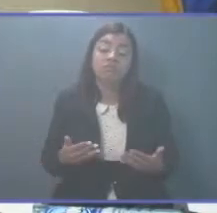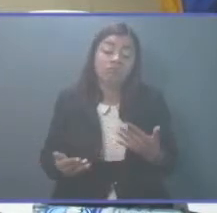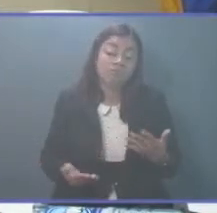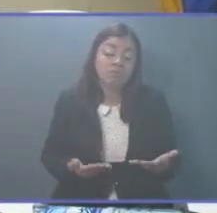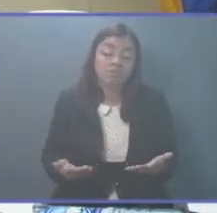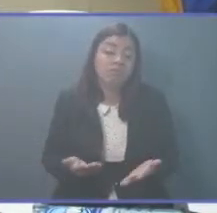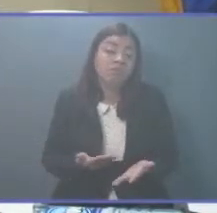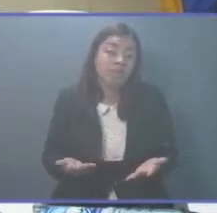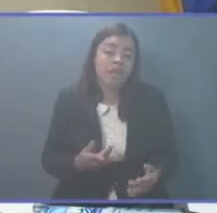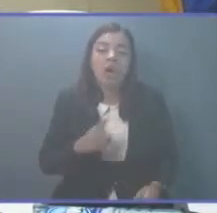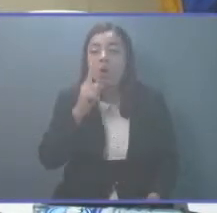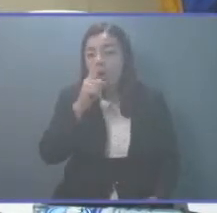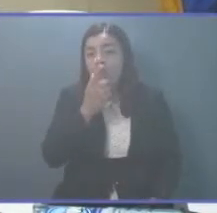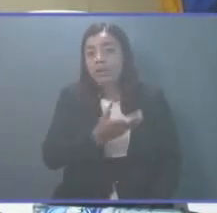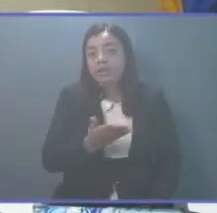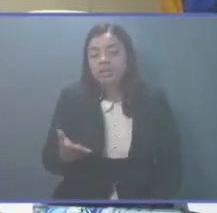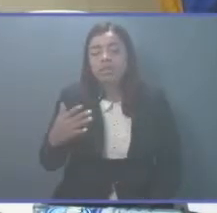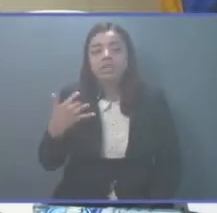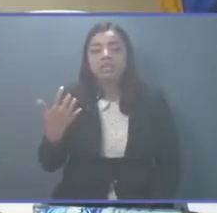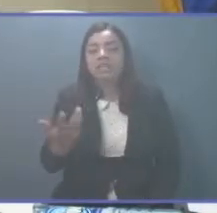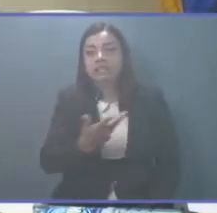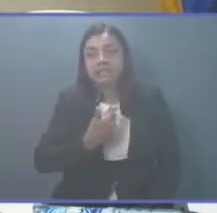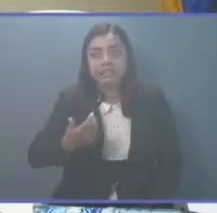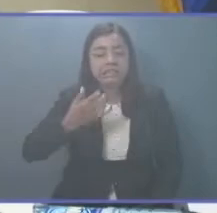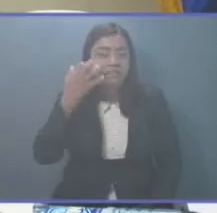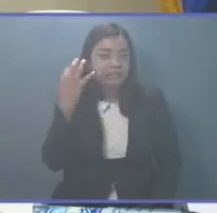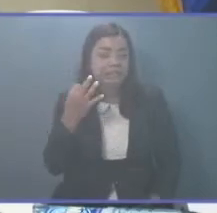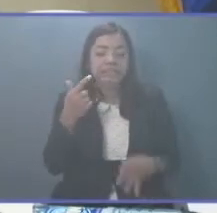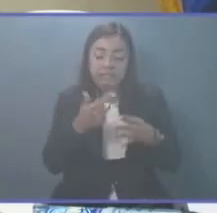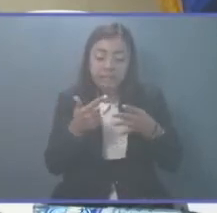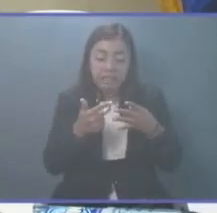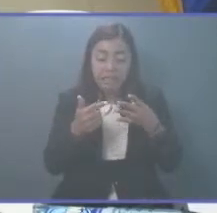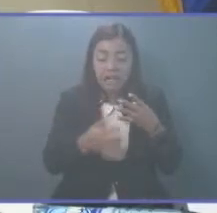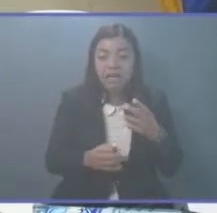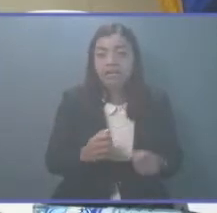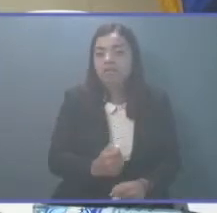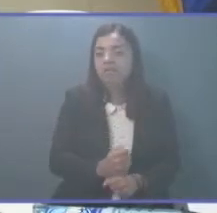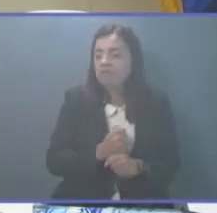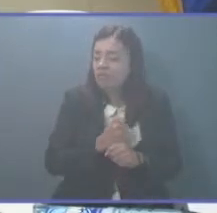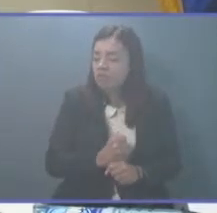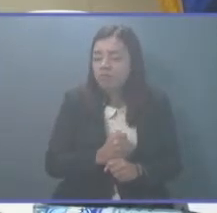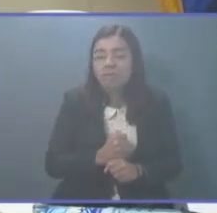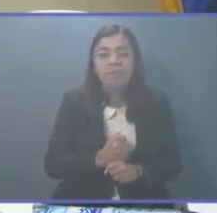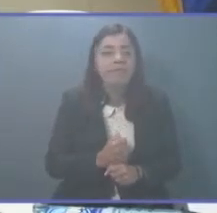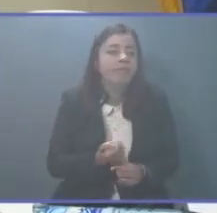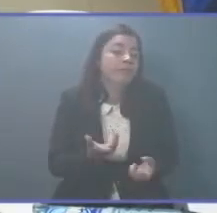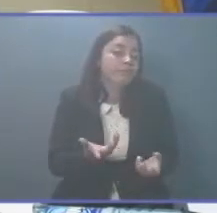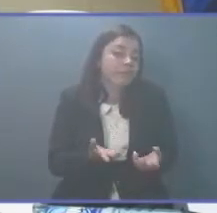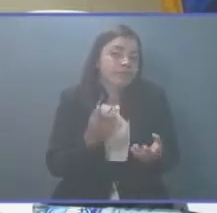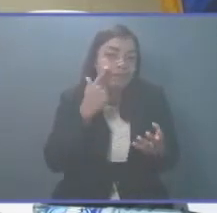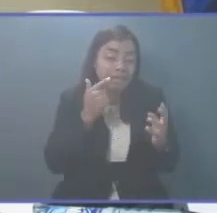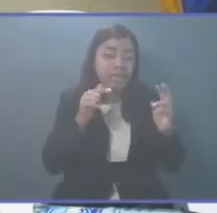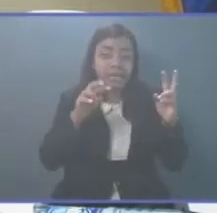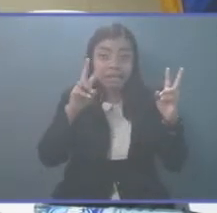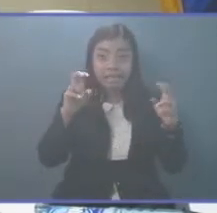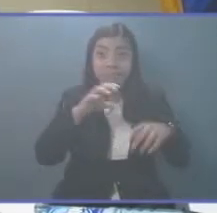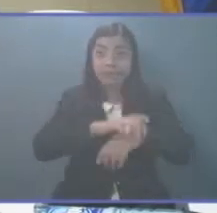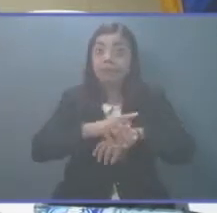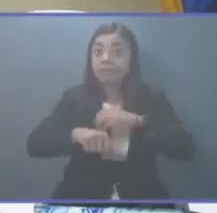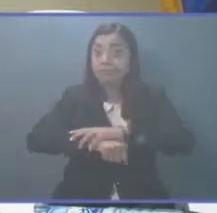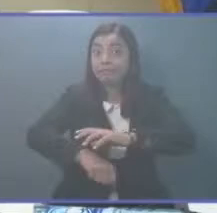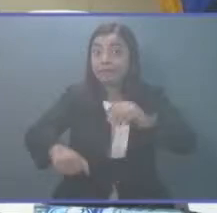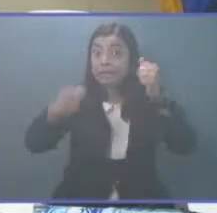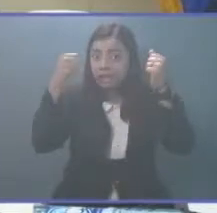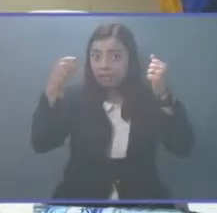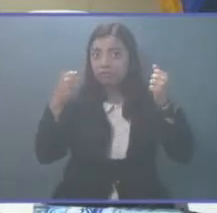Entonces, una de las cosas que tendríamos nosotros en esta ley también que garantizar, más allá de que esto es un tema penal y existe